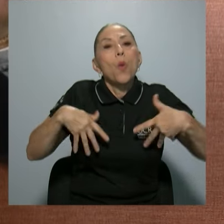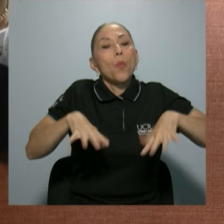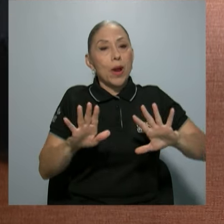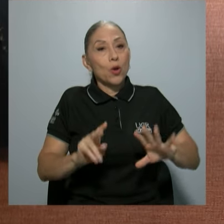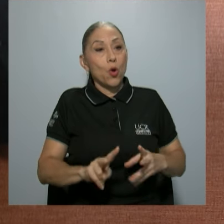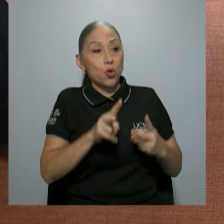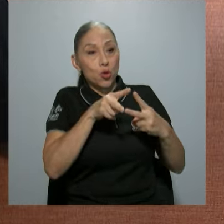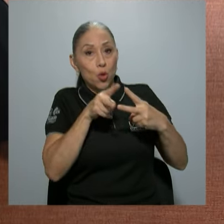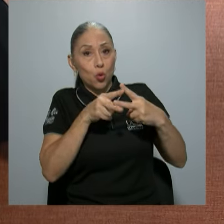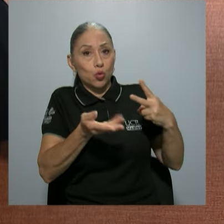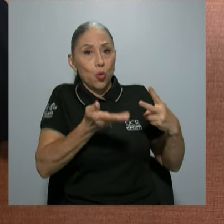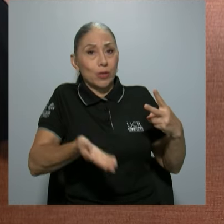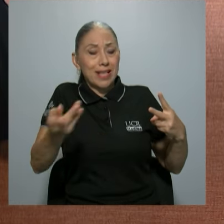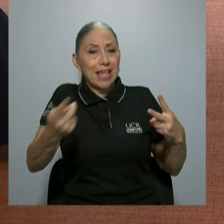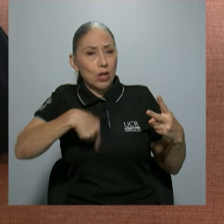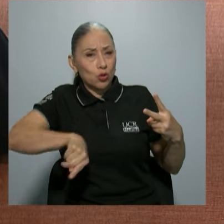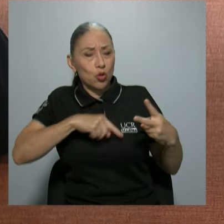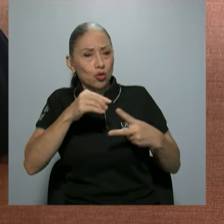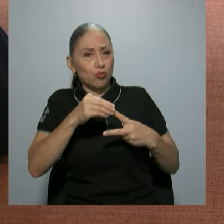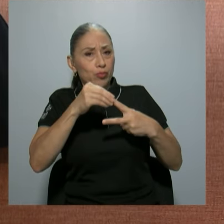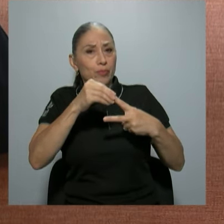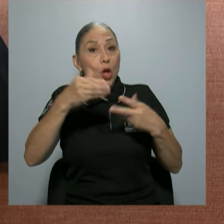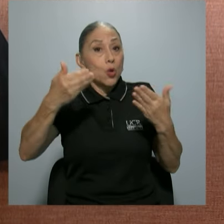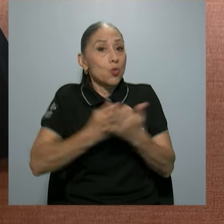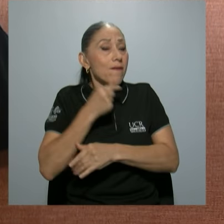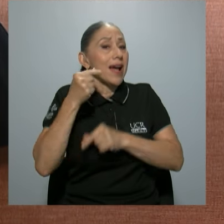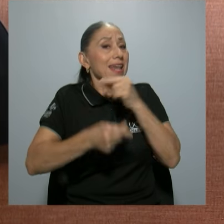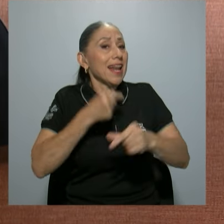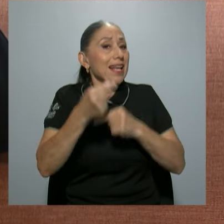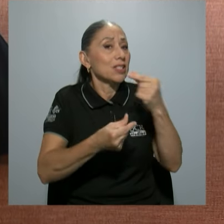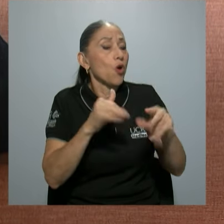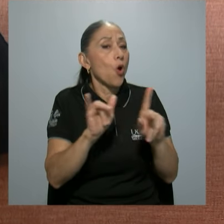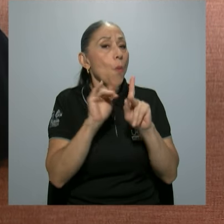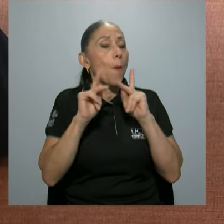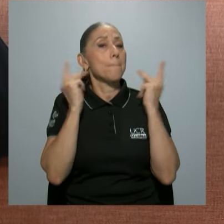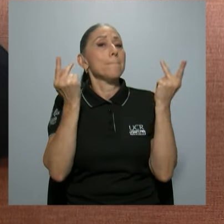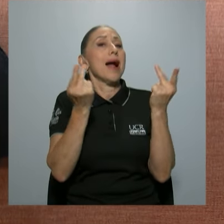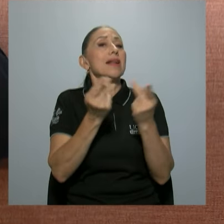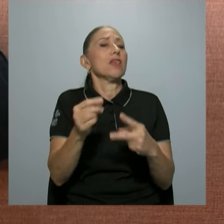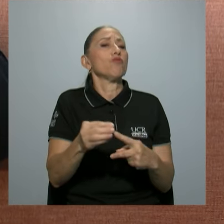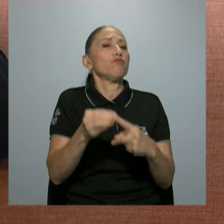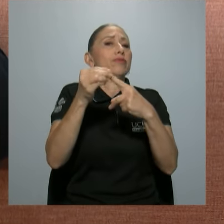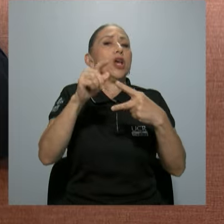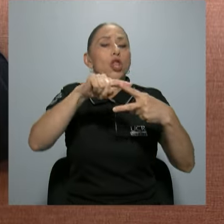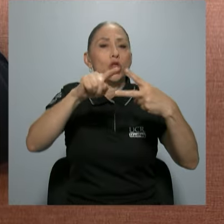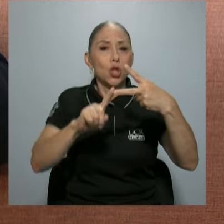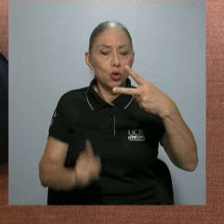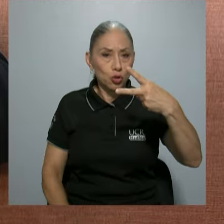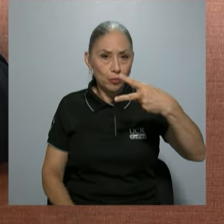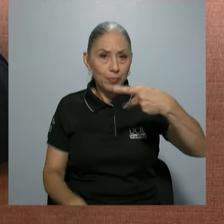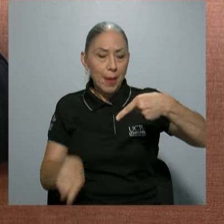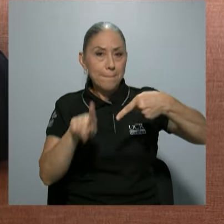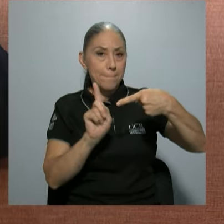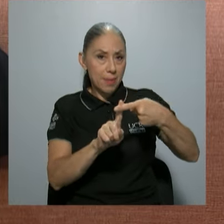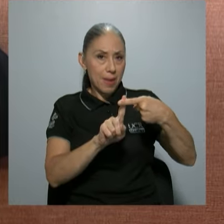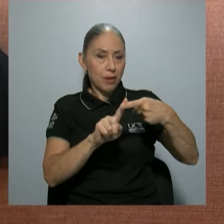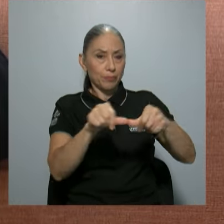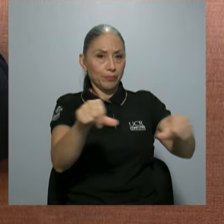hemos protagonizado, Nueva Generación ha protagonizado como partido en dos ámbitos de acción. Primero, el ámbito